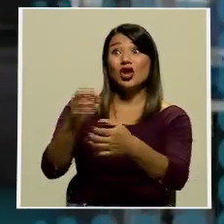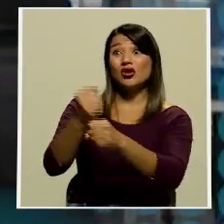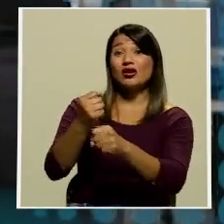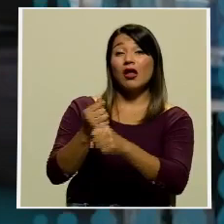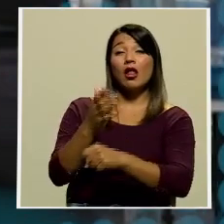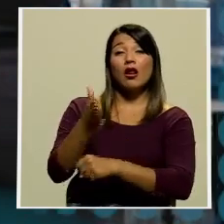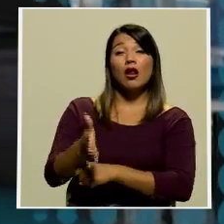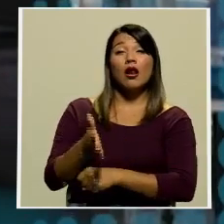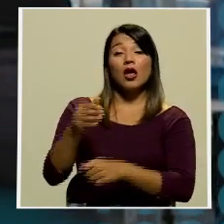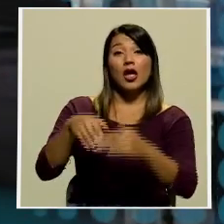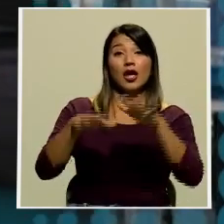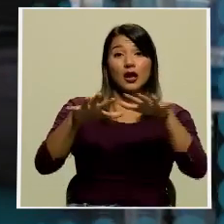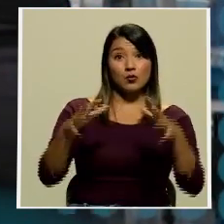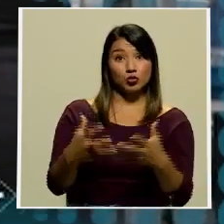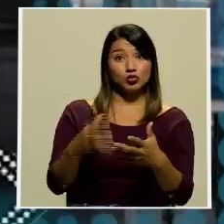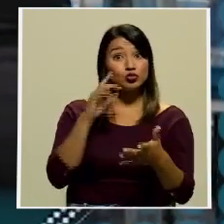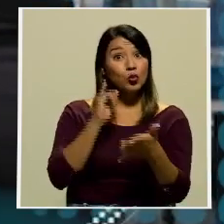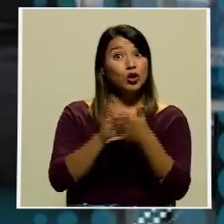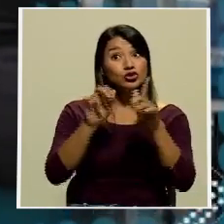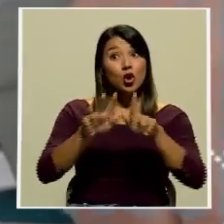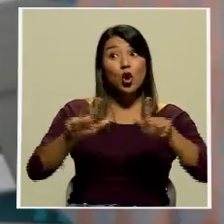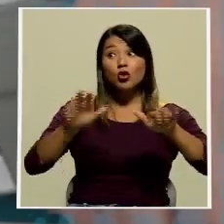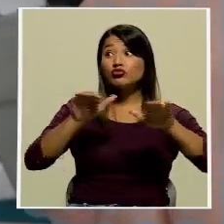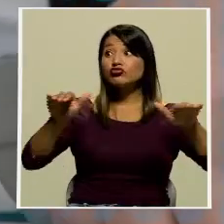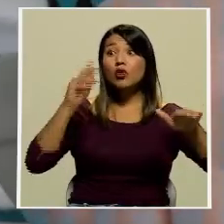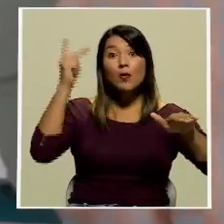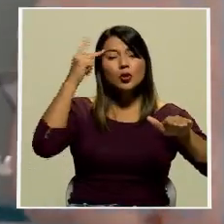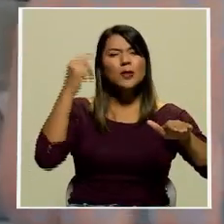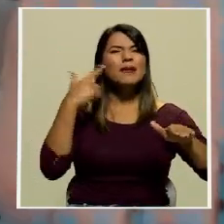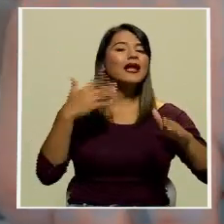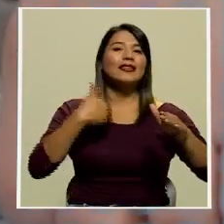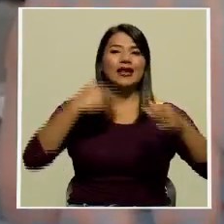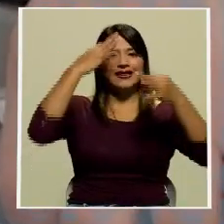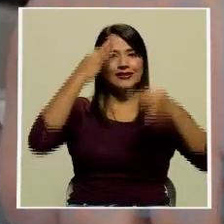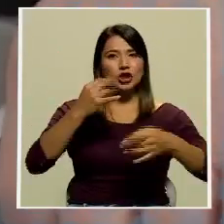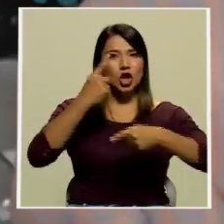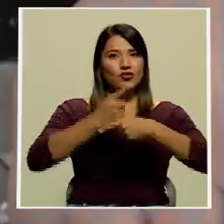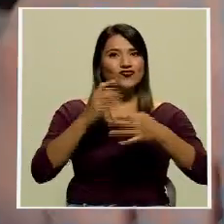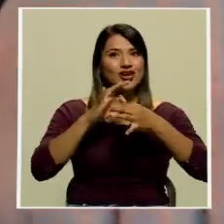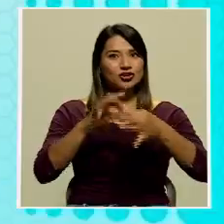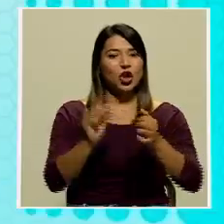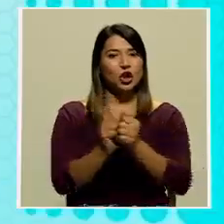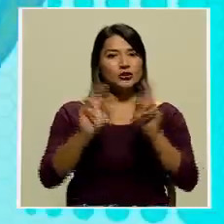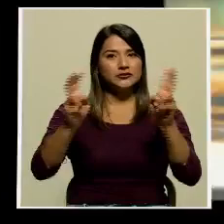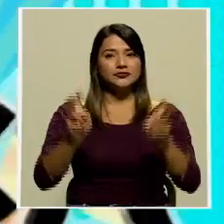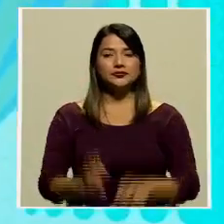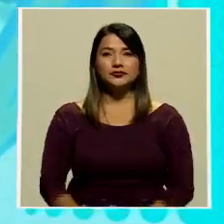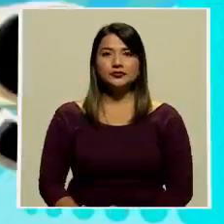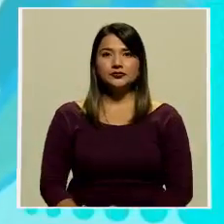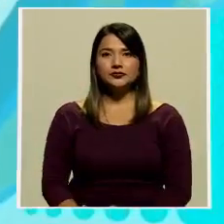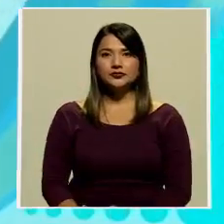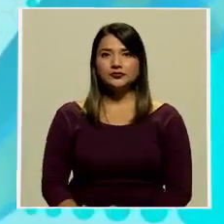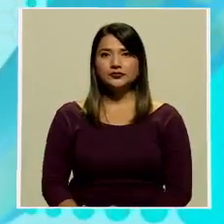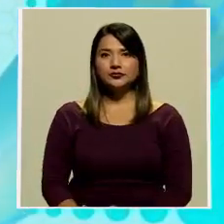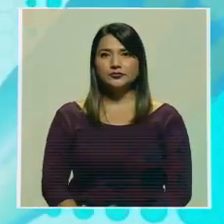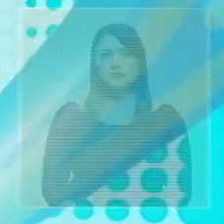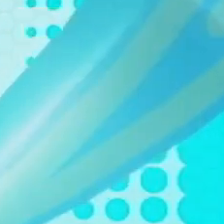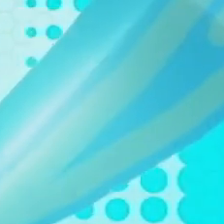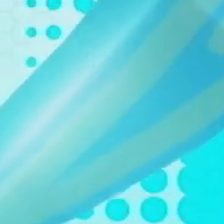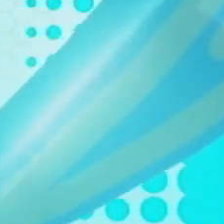mundo. La ONU hizo un llamado a los políticos para tomar medidas adecuadas en esta materia.